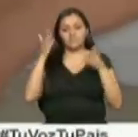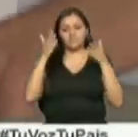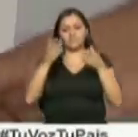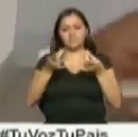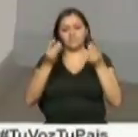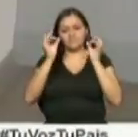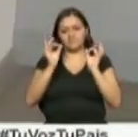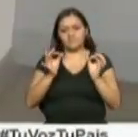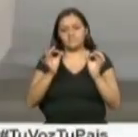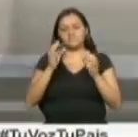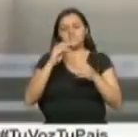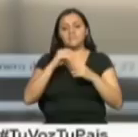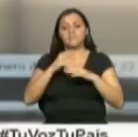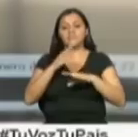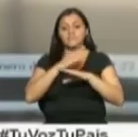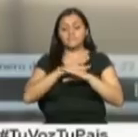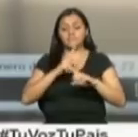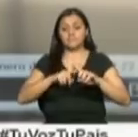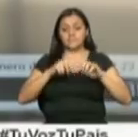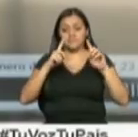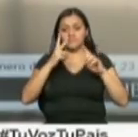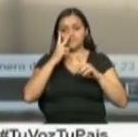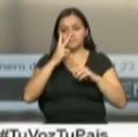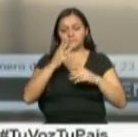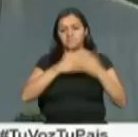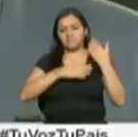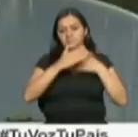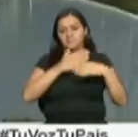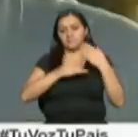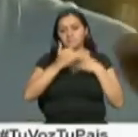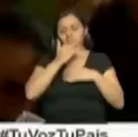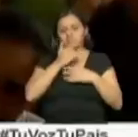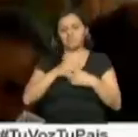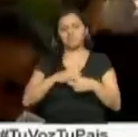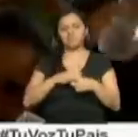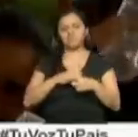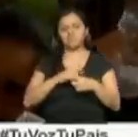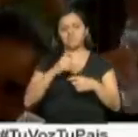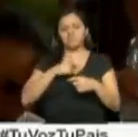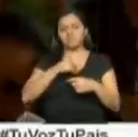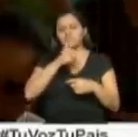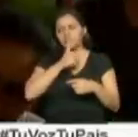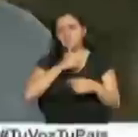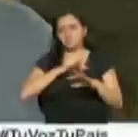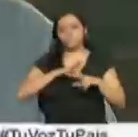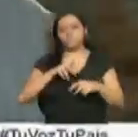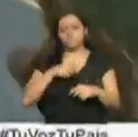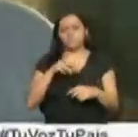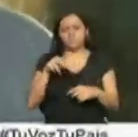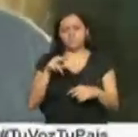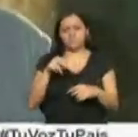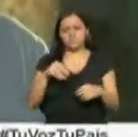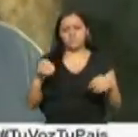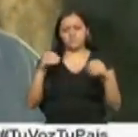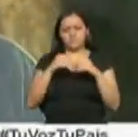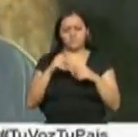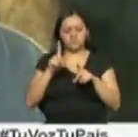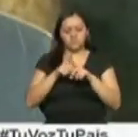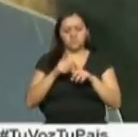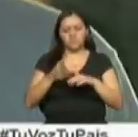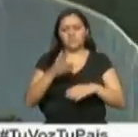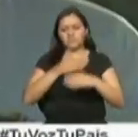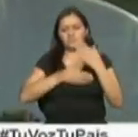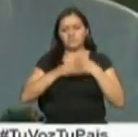de calidad, a diferencia de lo que sucedía en el pasado. No toleraremos la corrupción, no prevalecerá como antes